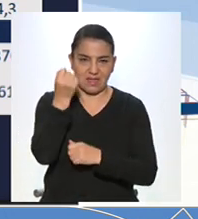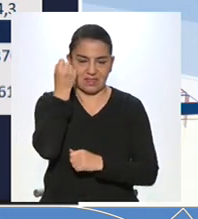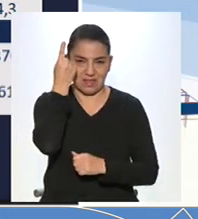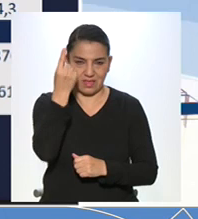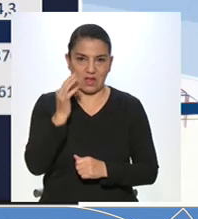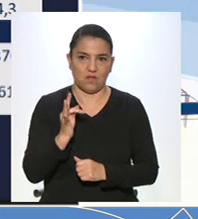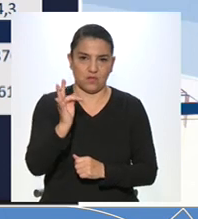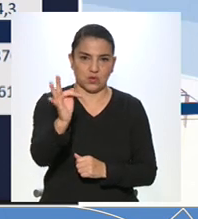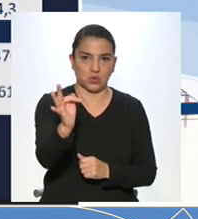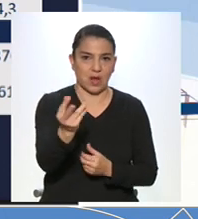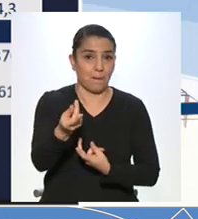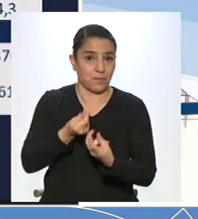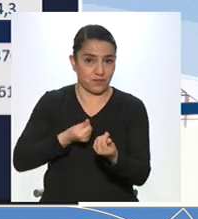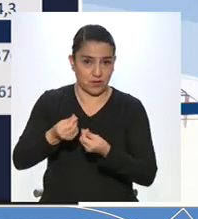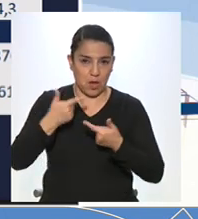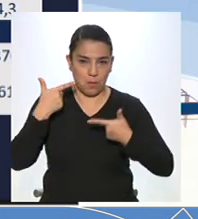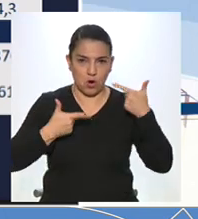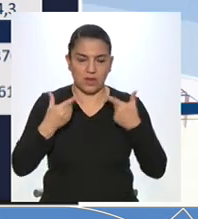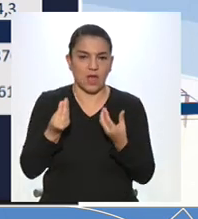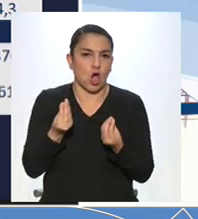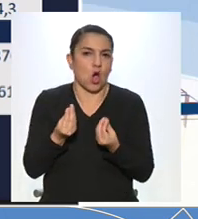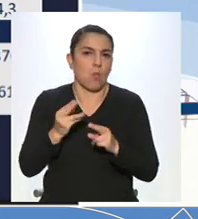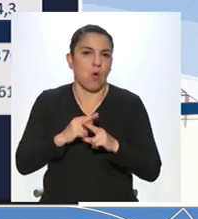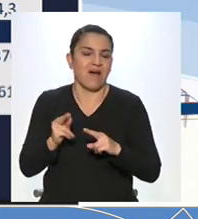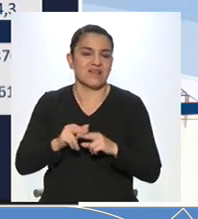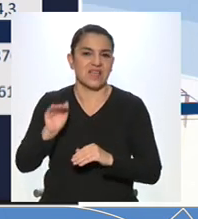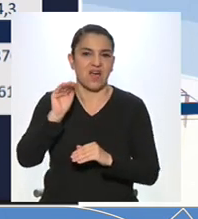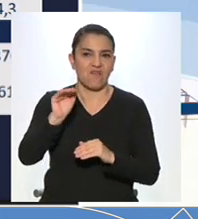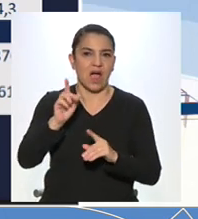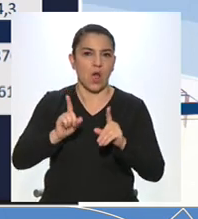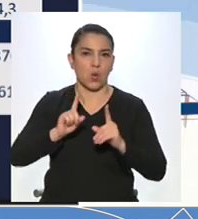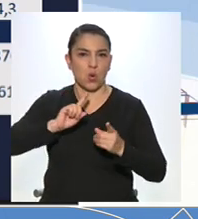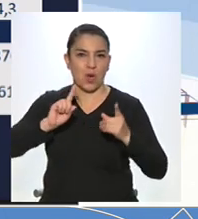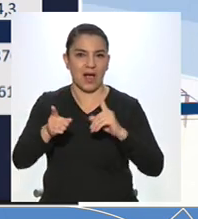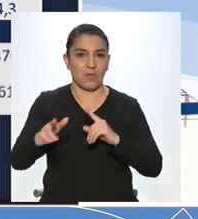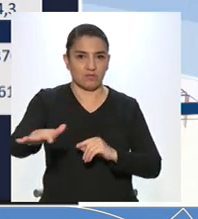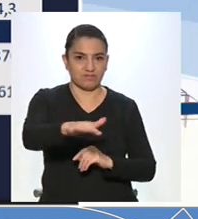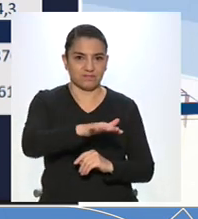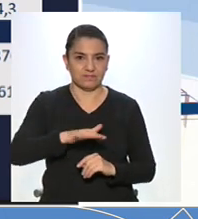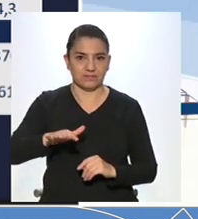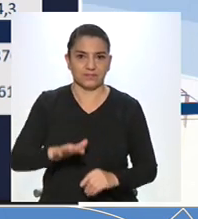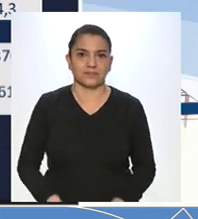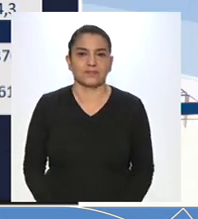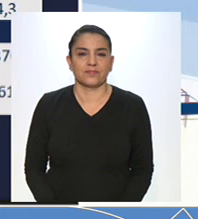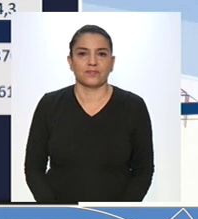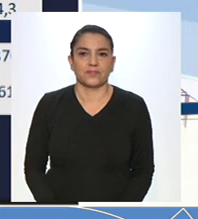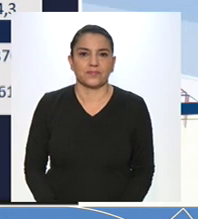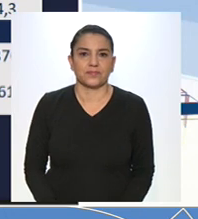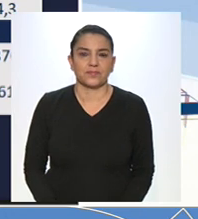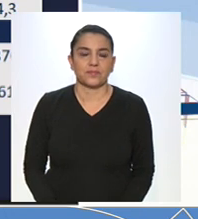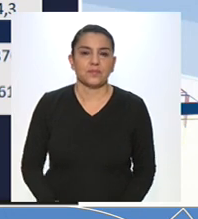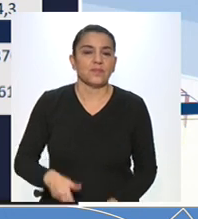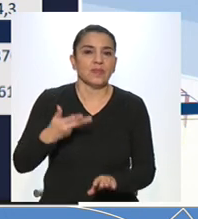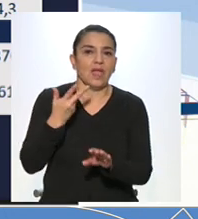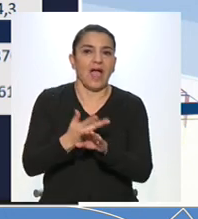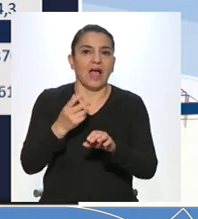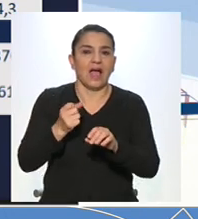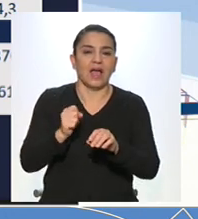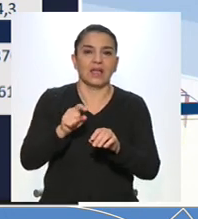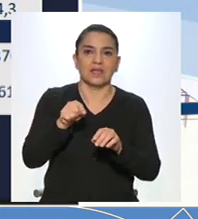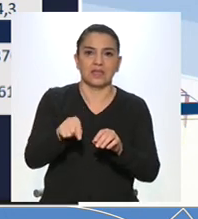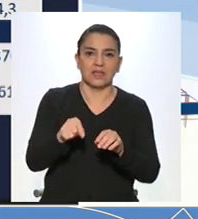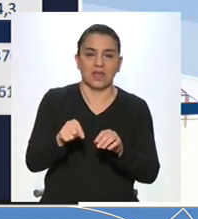monetaria y cómo el banco actuaría ante ciertos cambios del entorno. En lo externo consideramos una sensibilidad donde